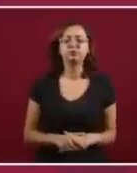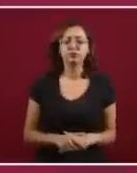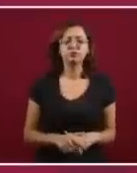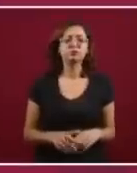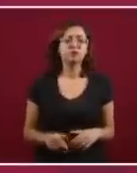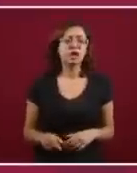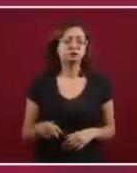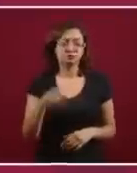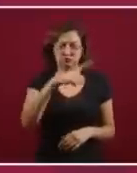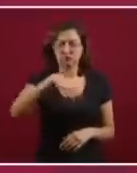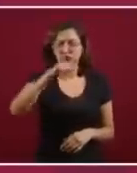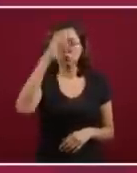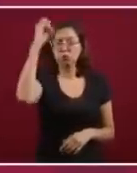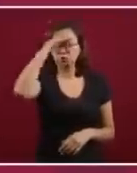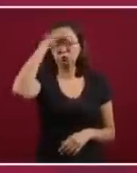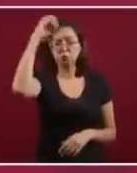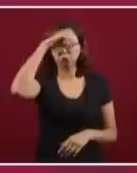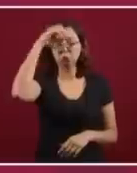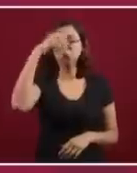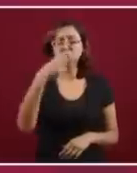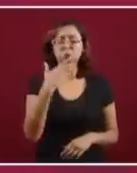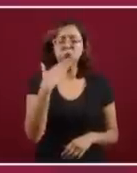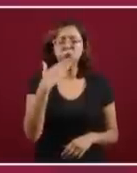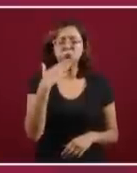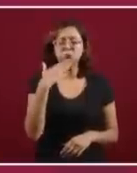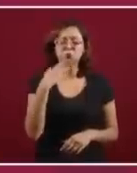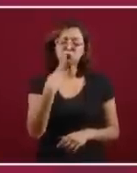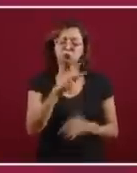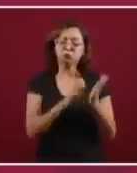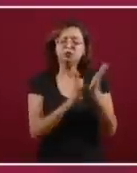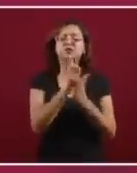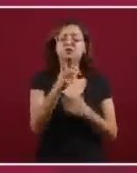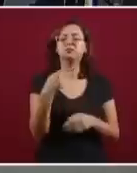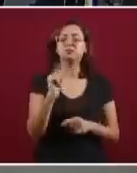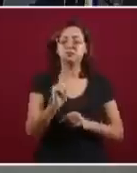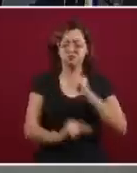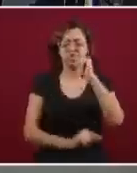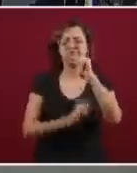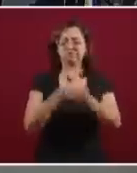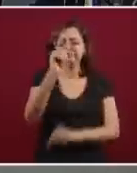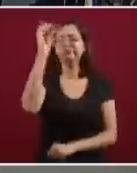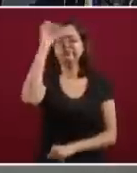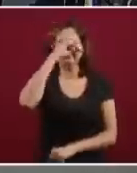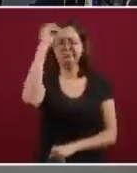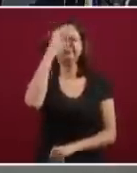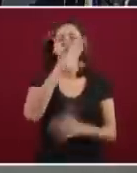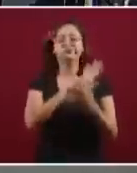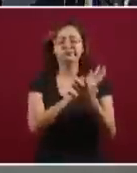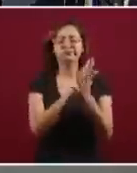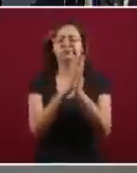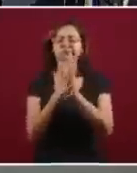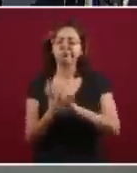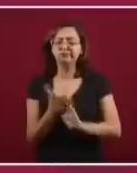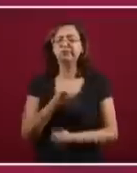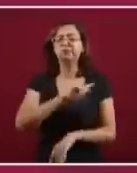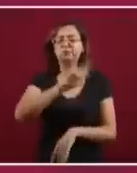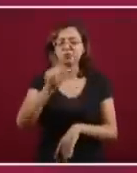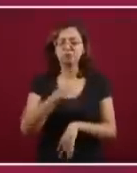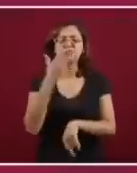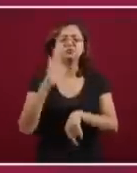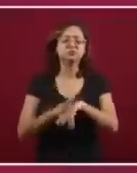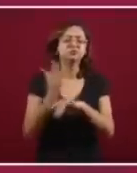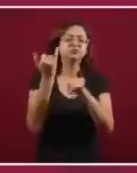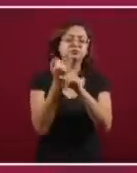su derecho pero ahí van a ir cambiando de parecer poco a poco cuando tengan más información